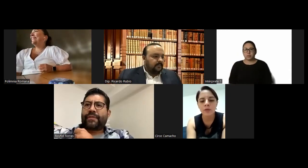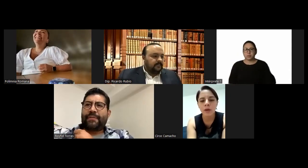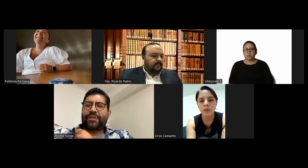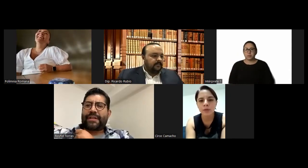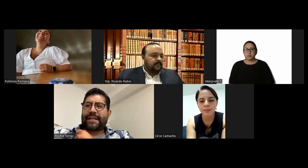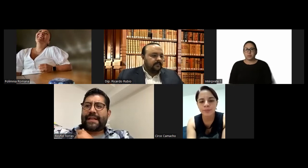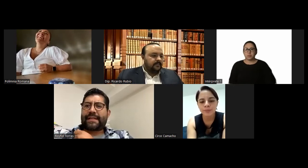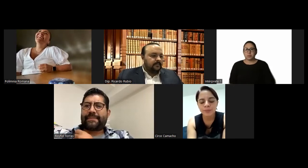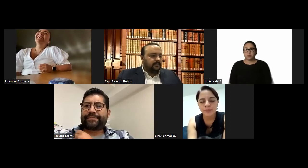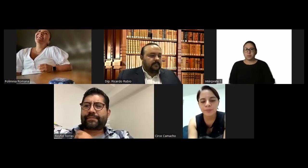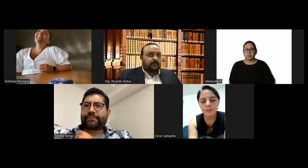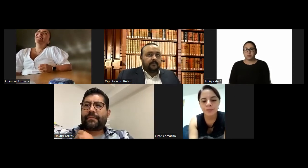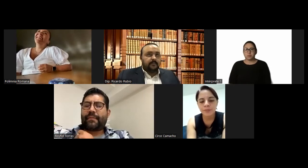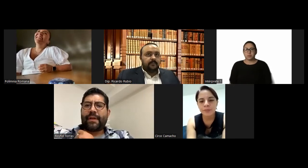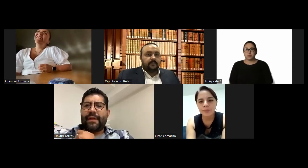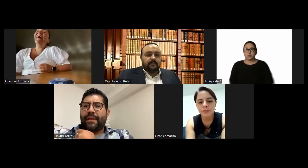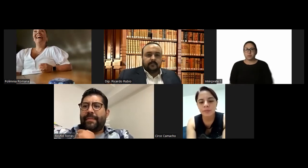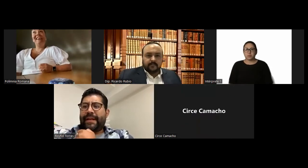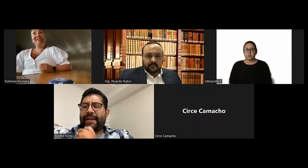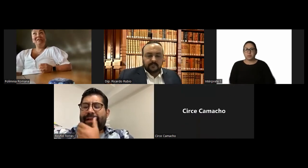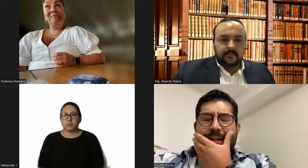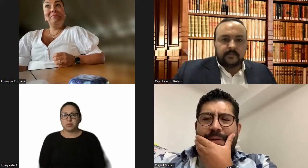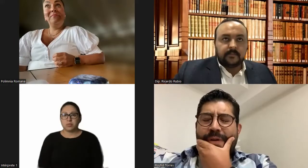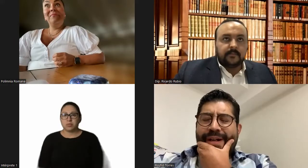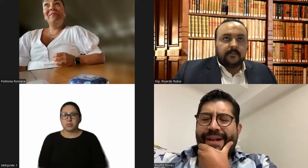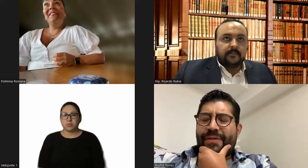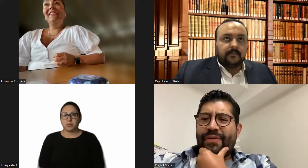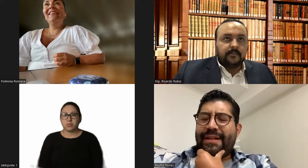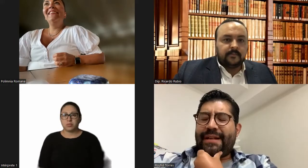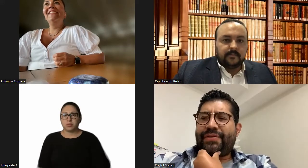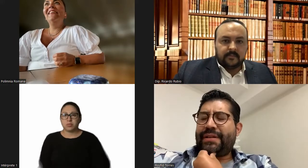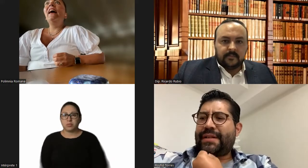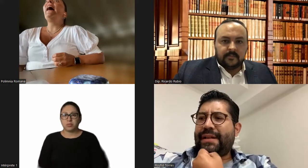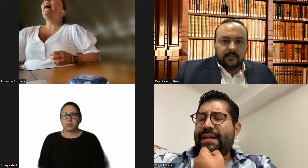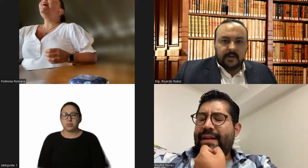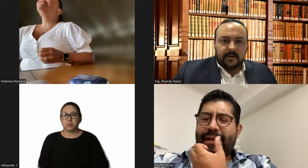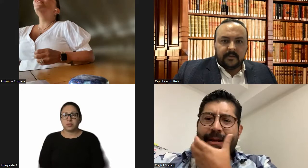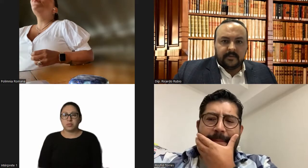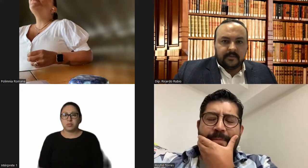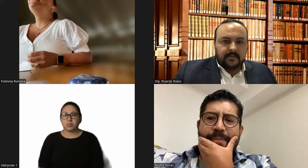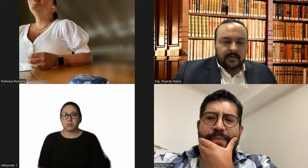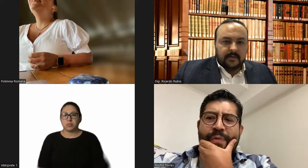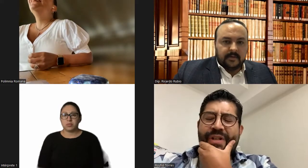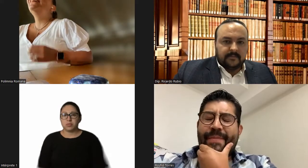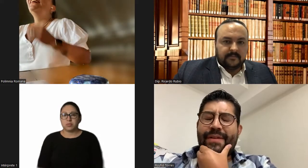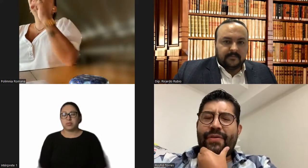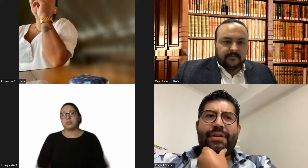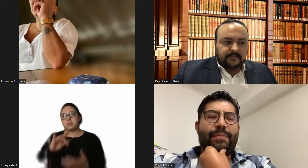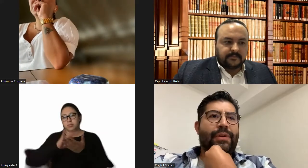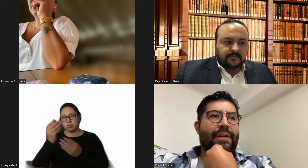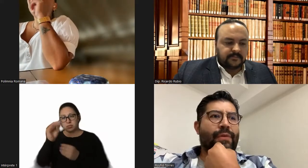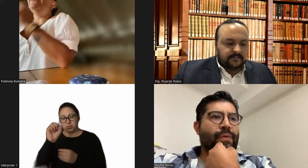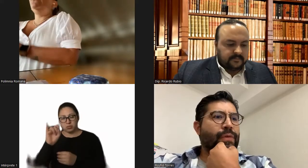tiene el uso sí, de la muchas voz. gracias. Miren, atendiendo a las consideraciones que nos hace